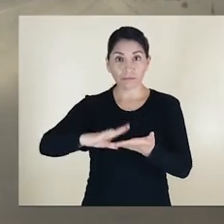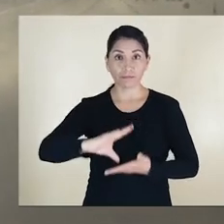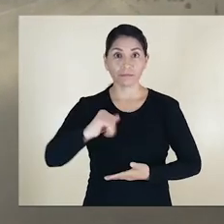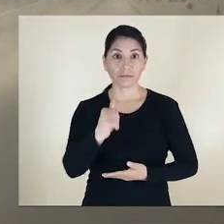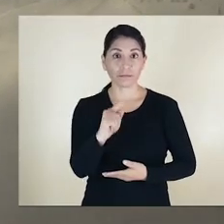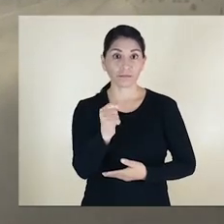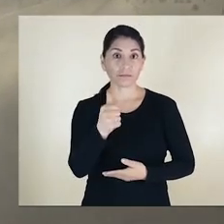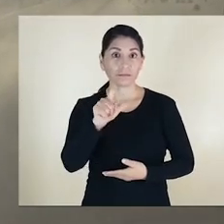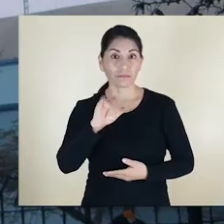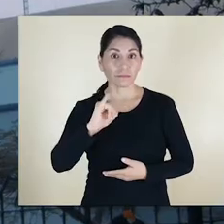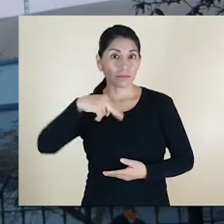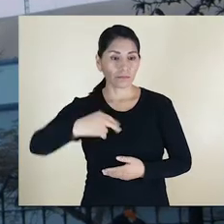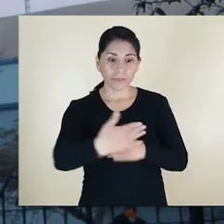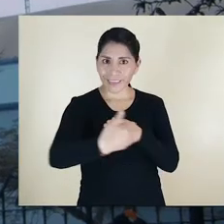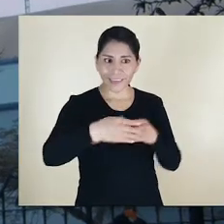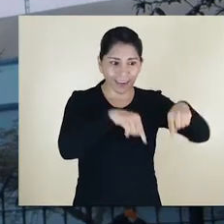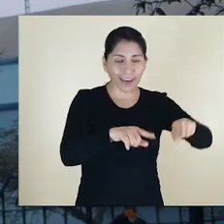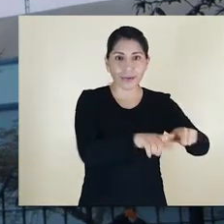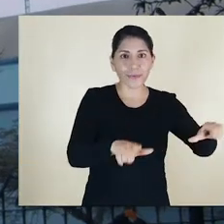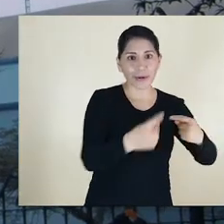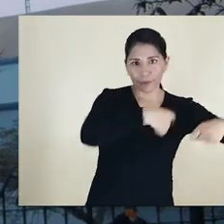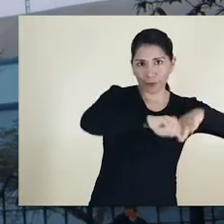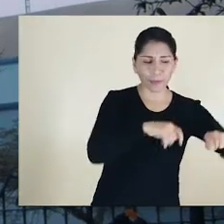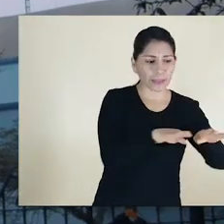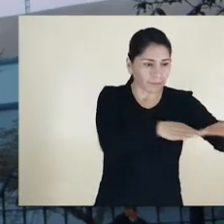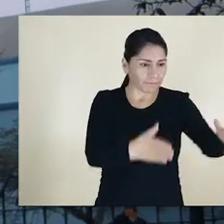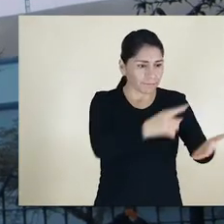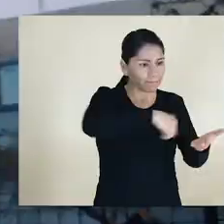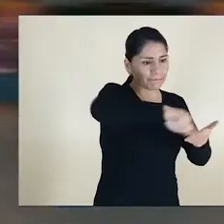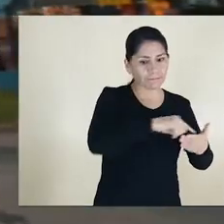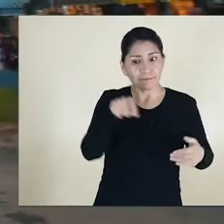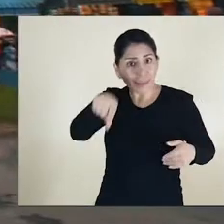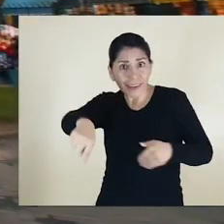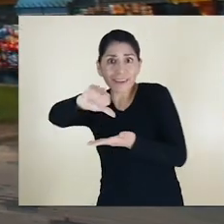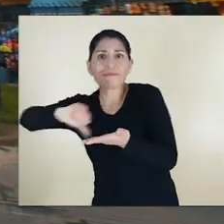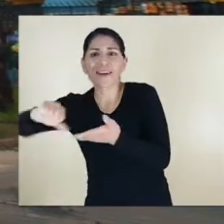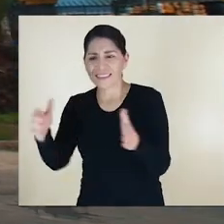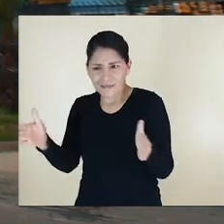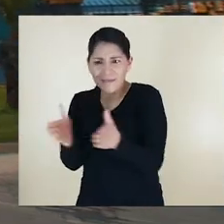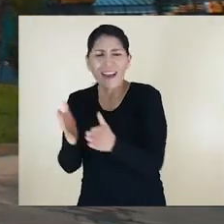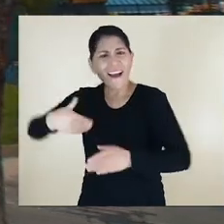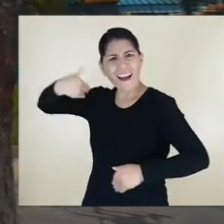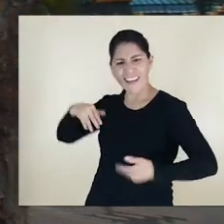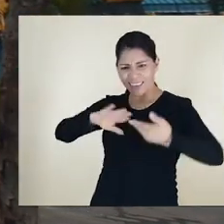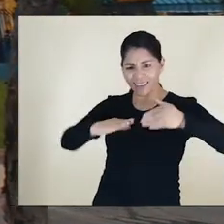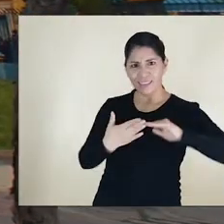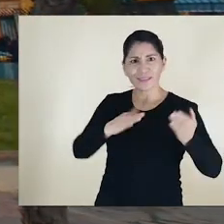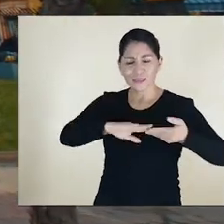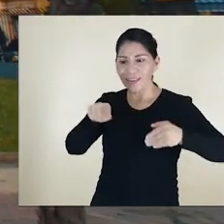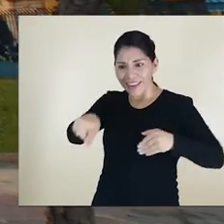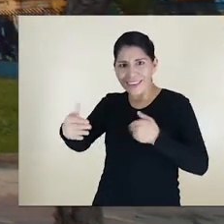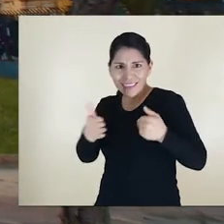Plazuela de Santa Catalina. A la vera de la zona comercial de Mesa Redonda yace esta pequeña plaza que se fue formando en lo que fueran